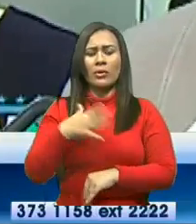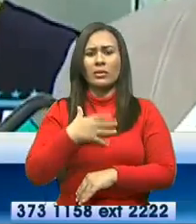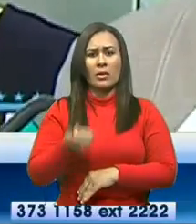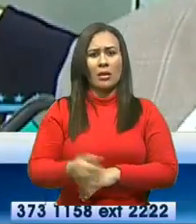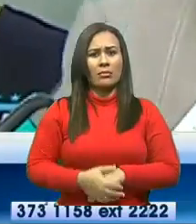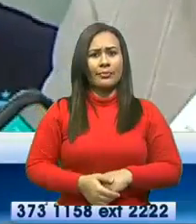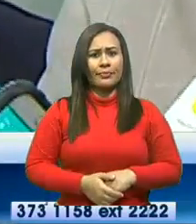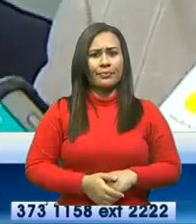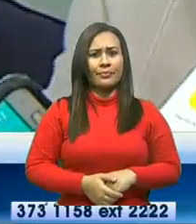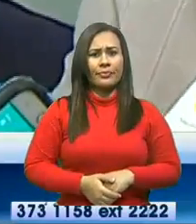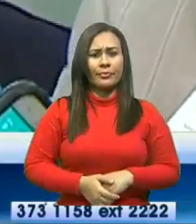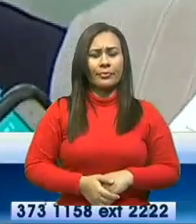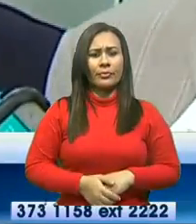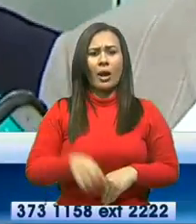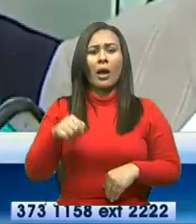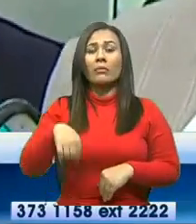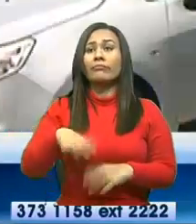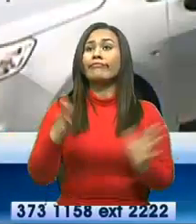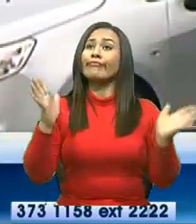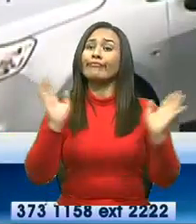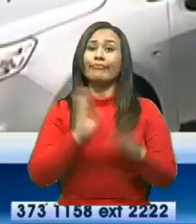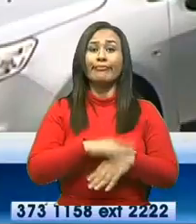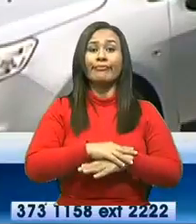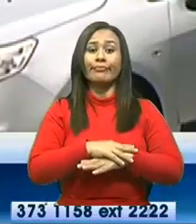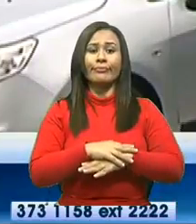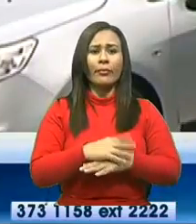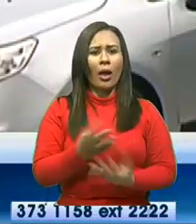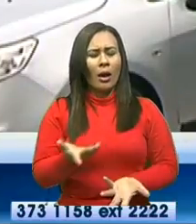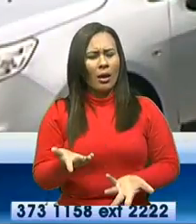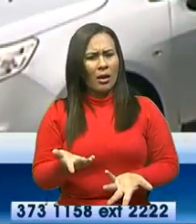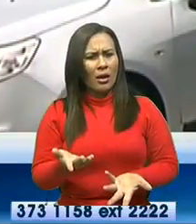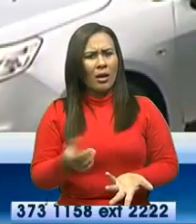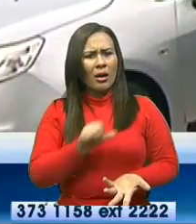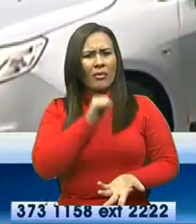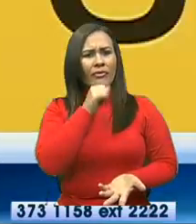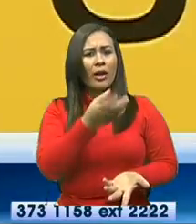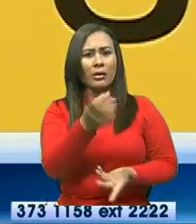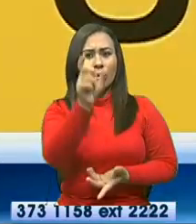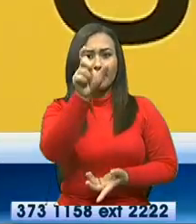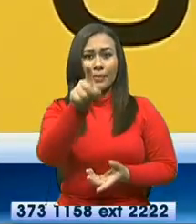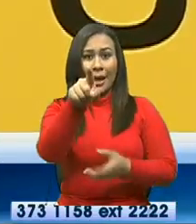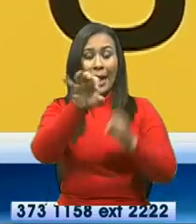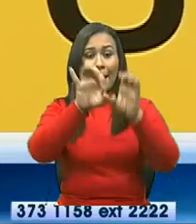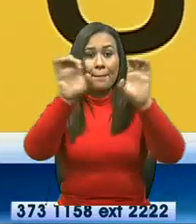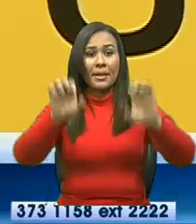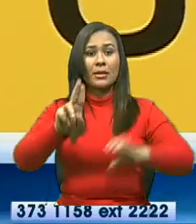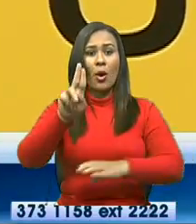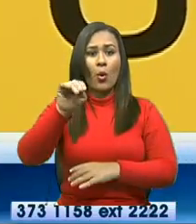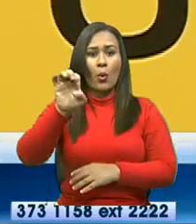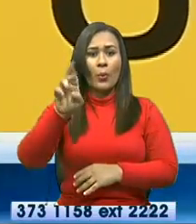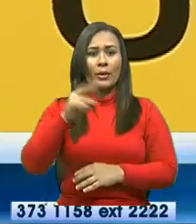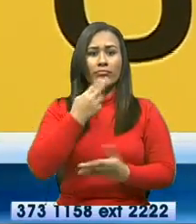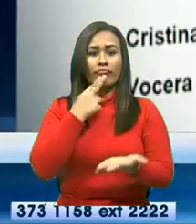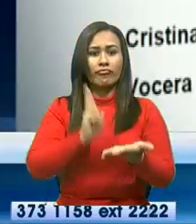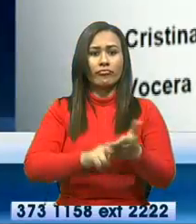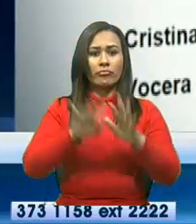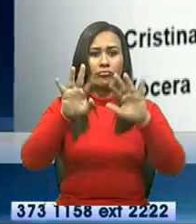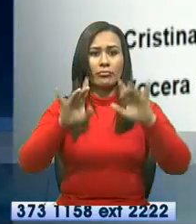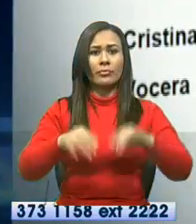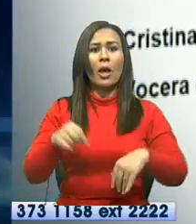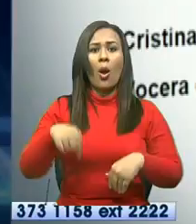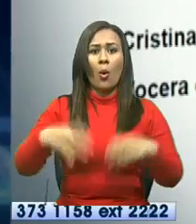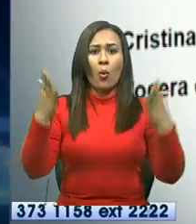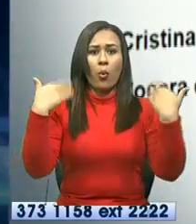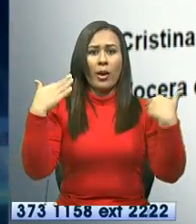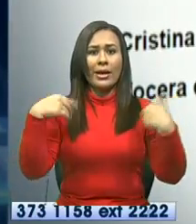ilegal, y aquí nadie hace nada. Sin las declaraciones directas, la empresa Uber emitió un comunicado que dice: Guayaquil